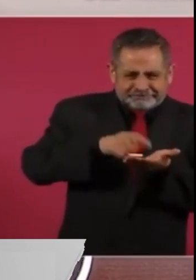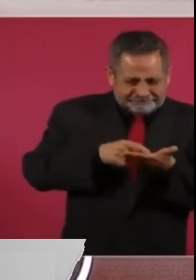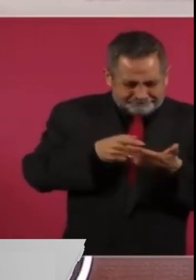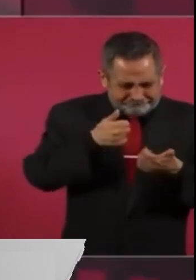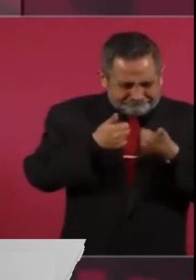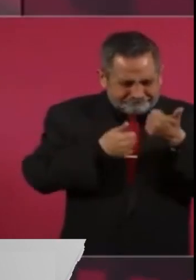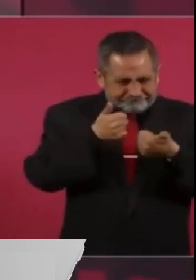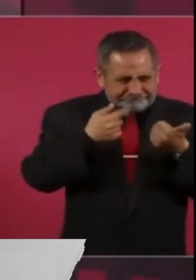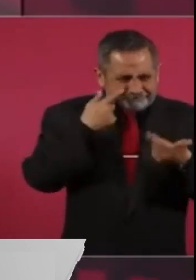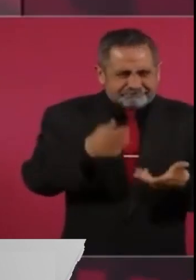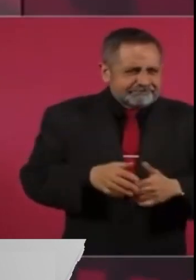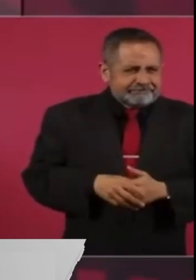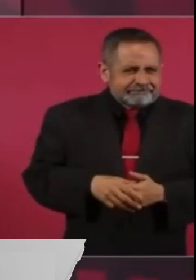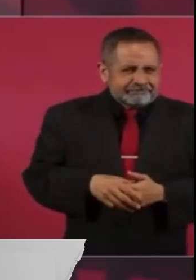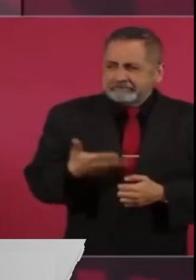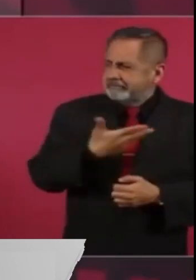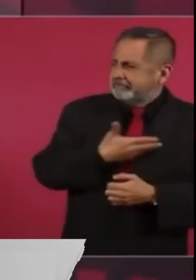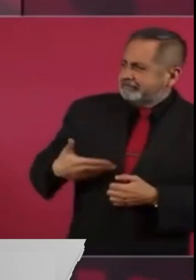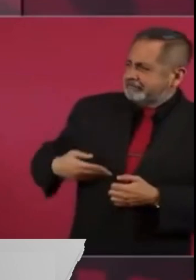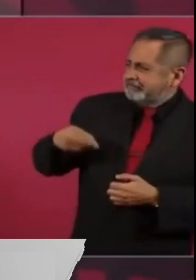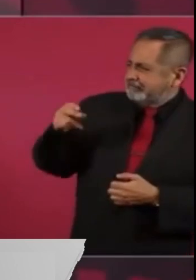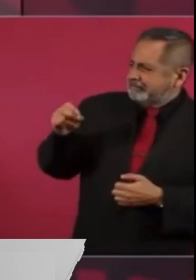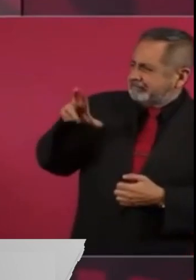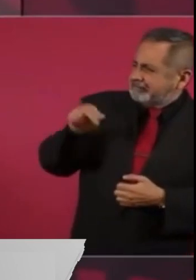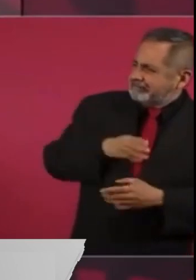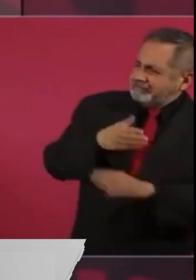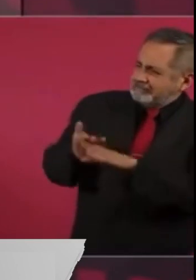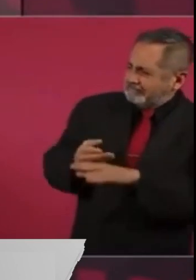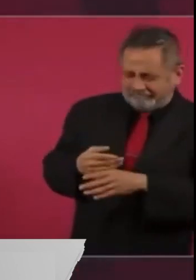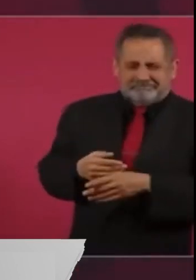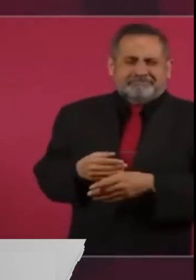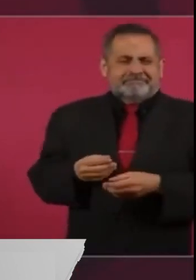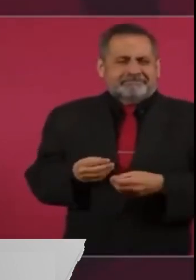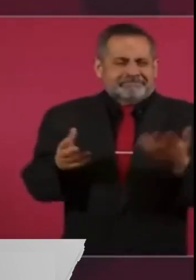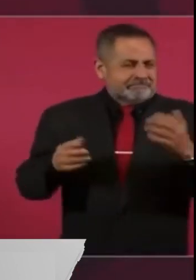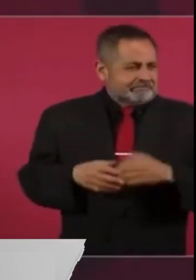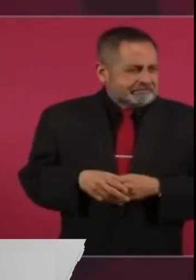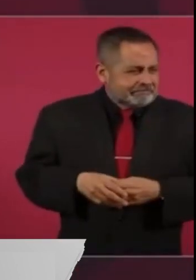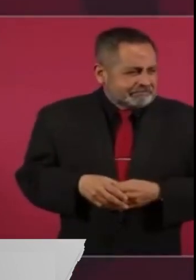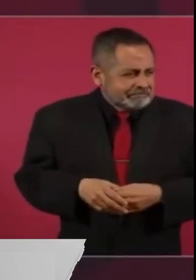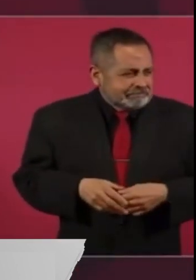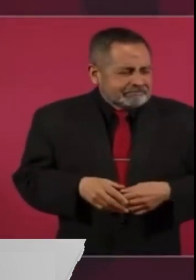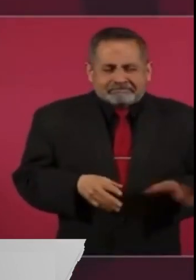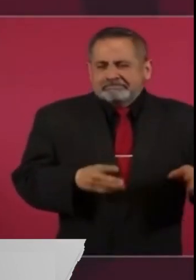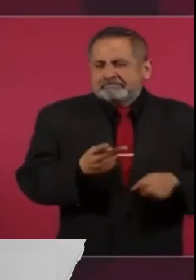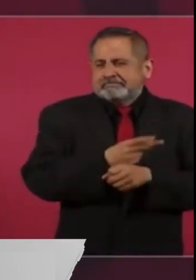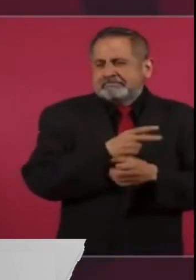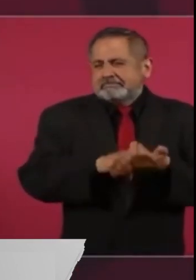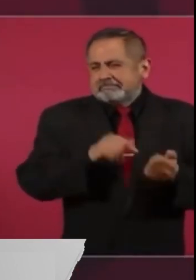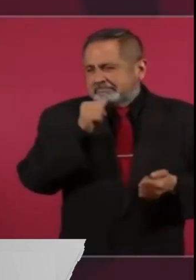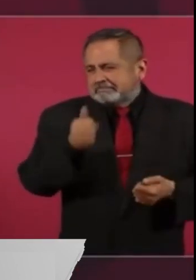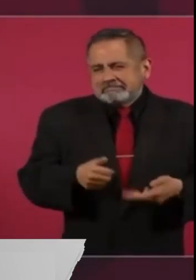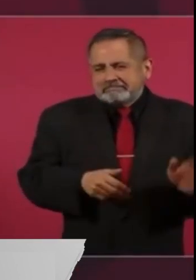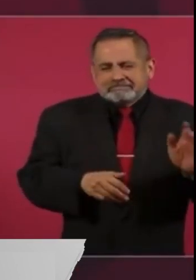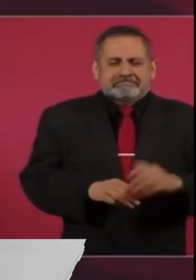de presidente narcotraficante, no nos pasa nada,